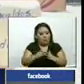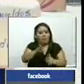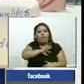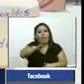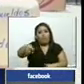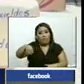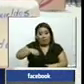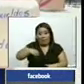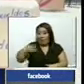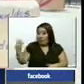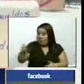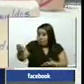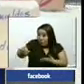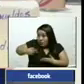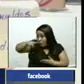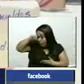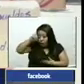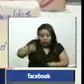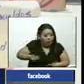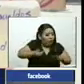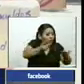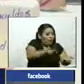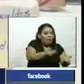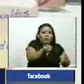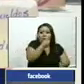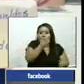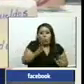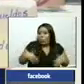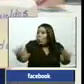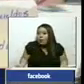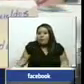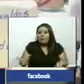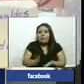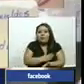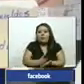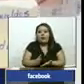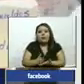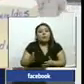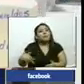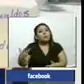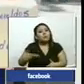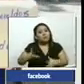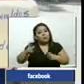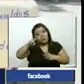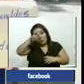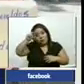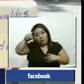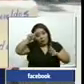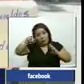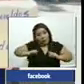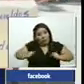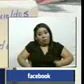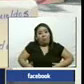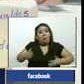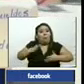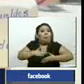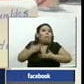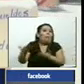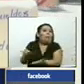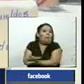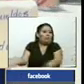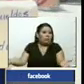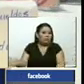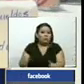y necesitamos llevar la comida a la casa. ¿Qué llevamos? No tenemos nada. Le estamos dando al gobierno prácticamente nuestro trabajo